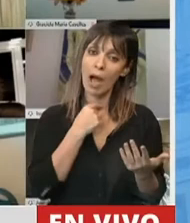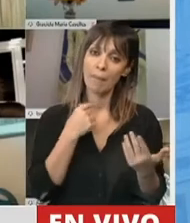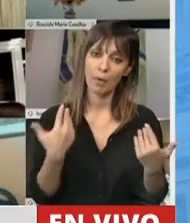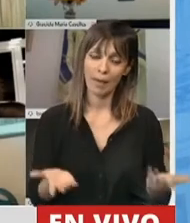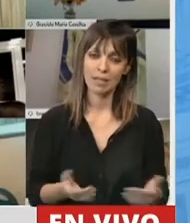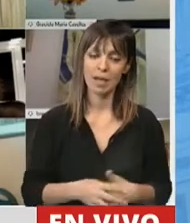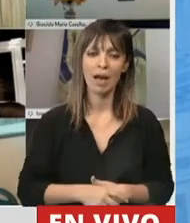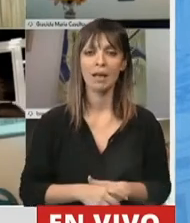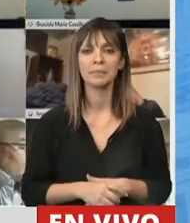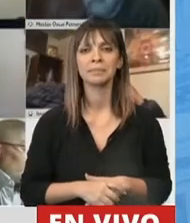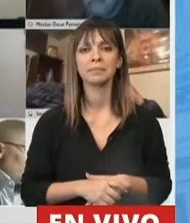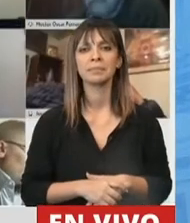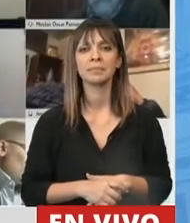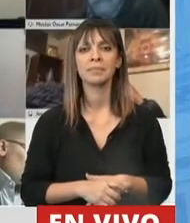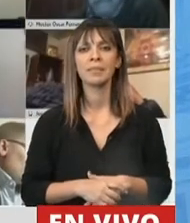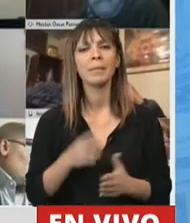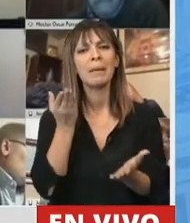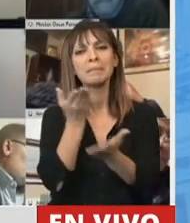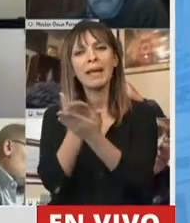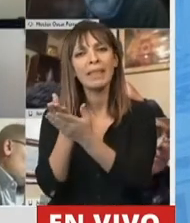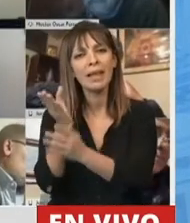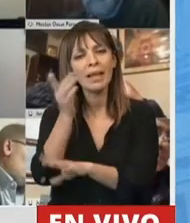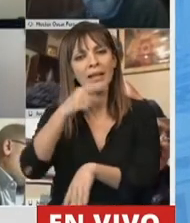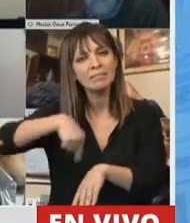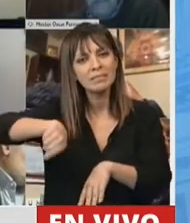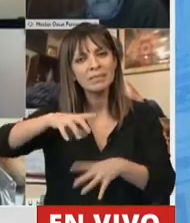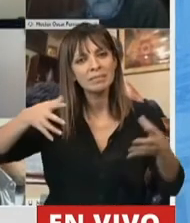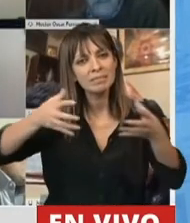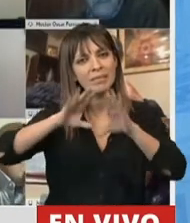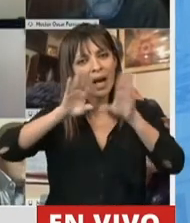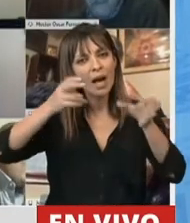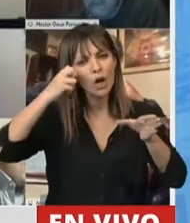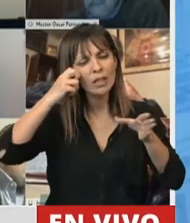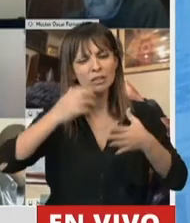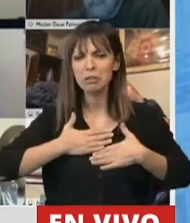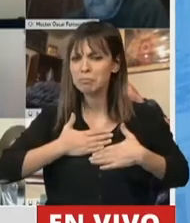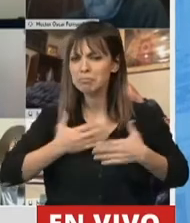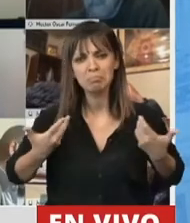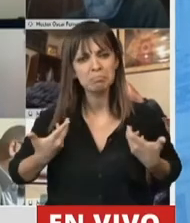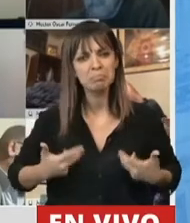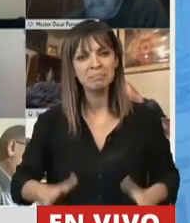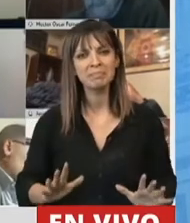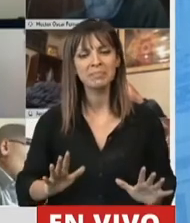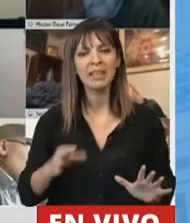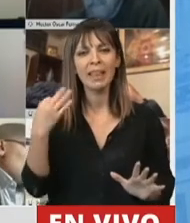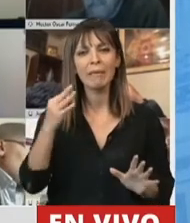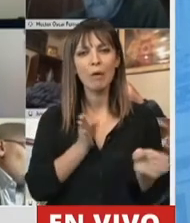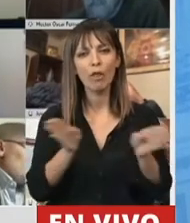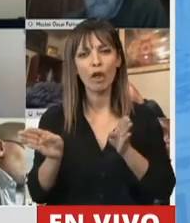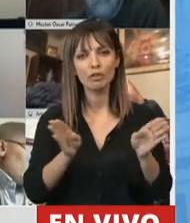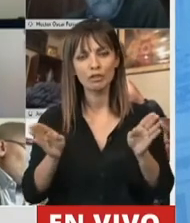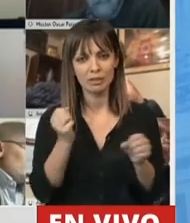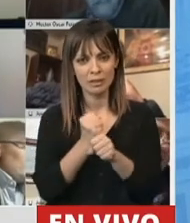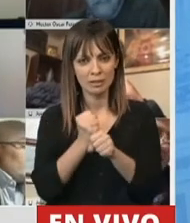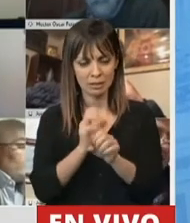esta ocasión para pedirle a este Congreso humildemente que trabajemos en dos cosas